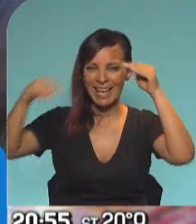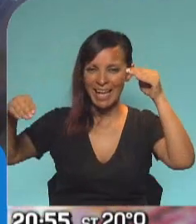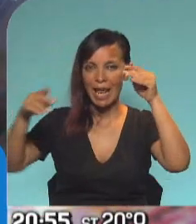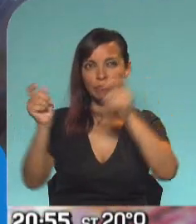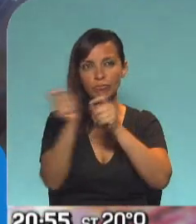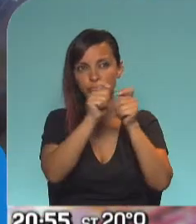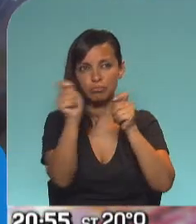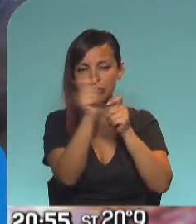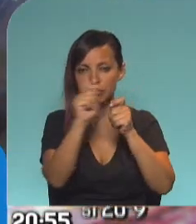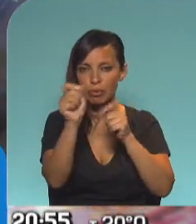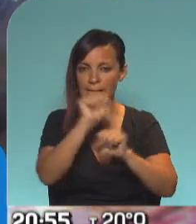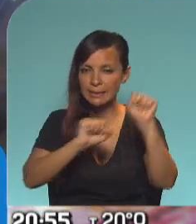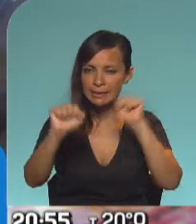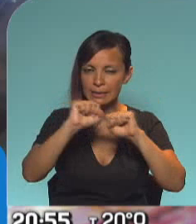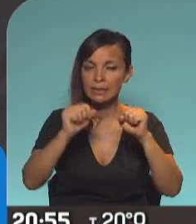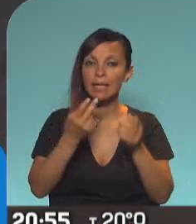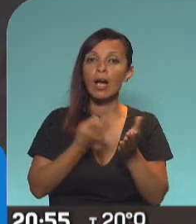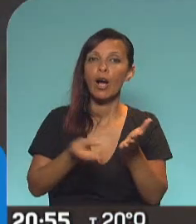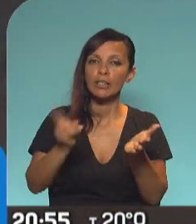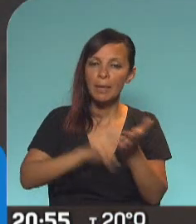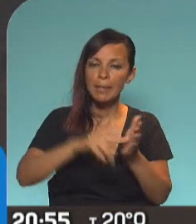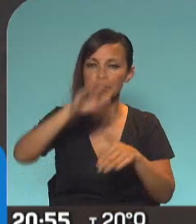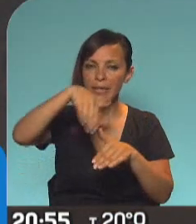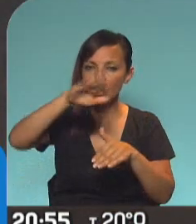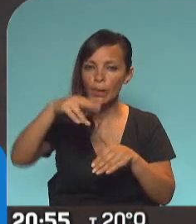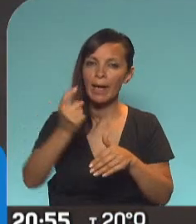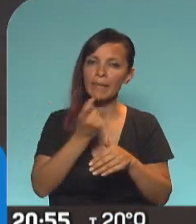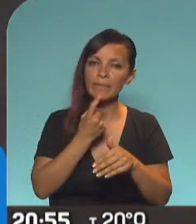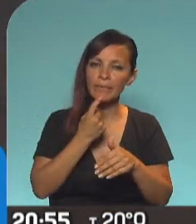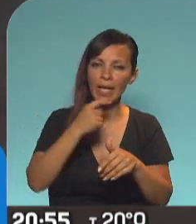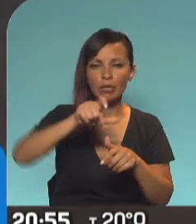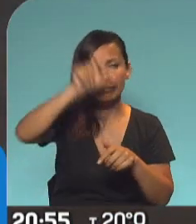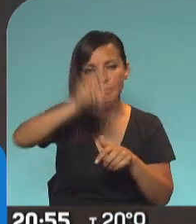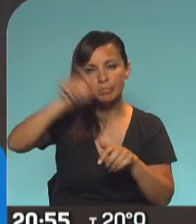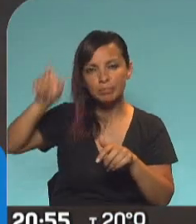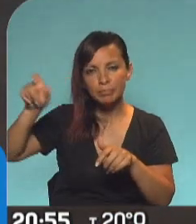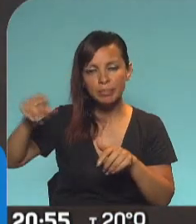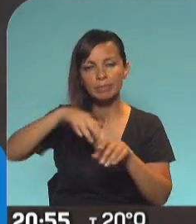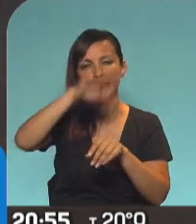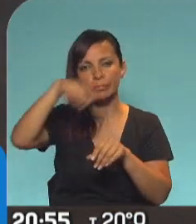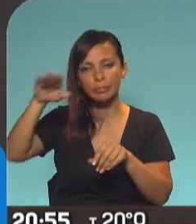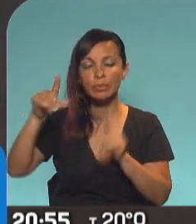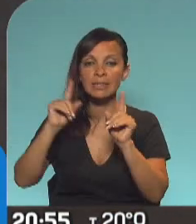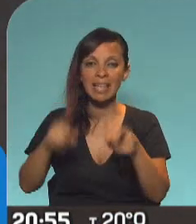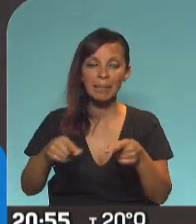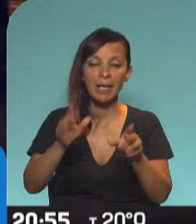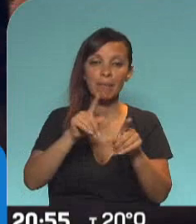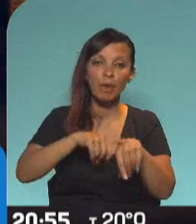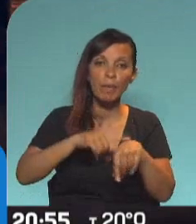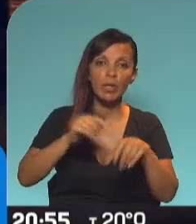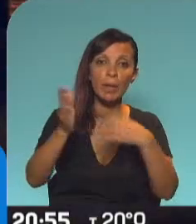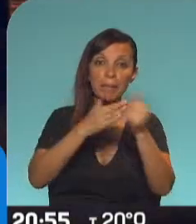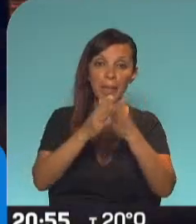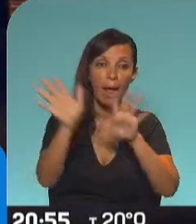volvieron a pintar los fierros, estamos avanzando en esa dirección y efectivamente antes de cada armado y desarmado es parte del trabajo que